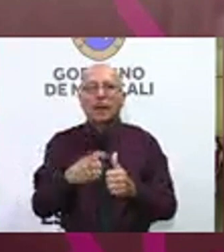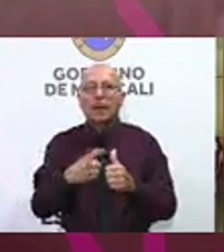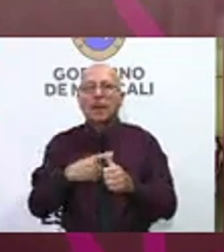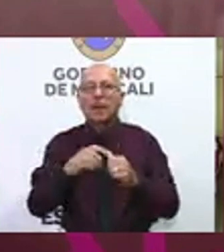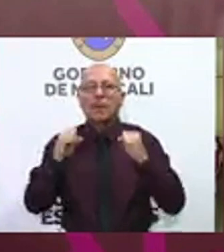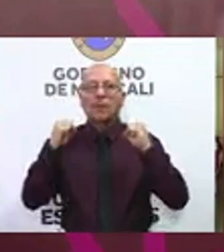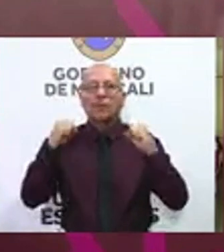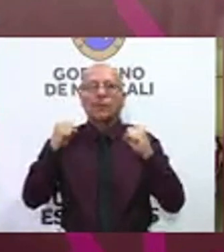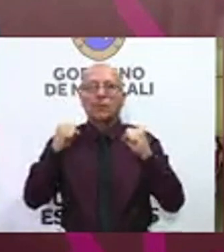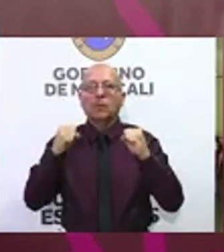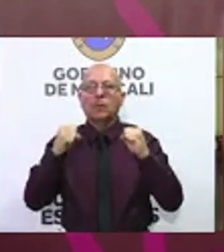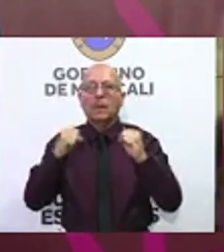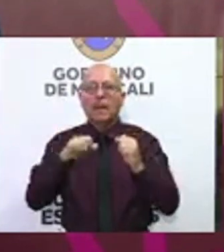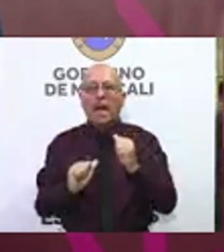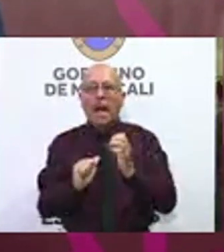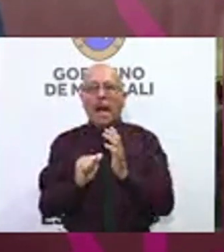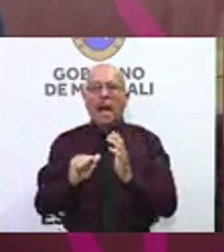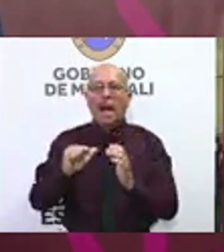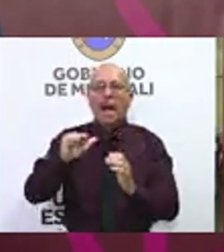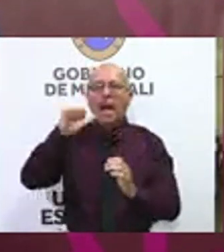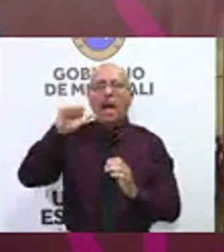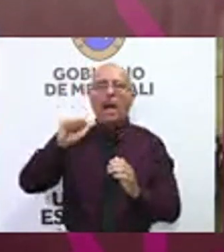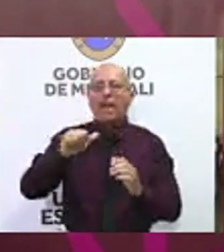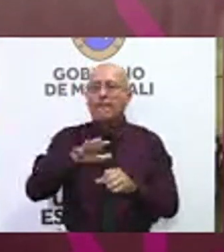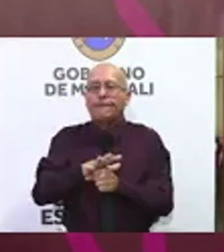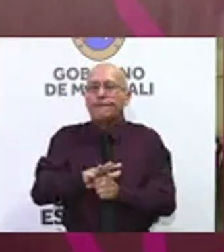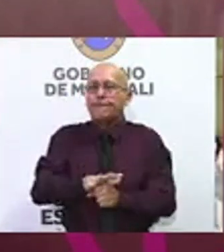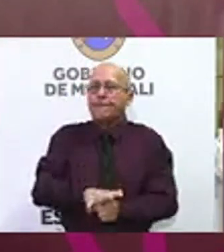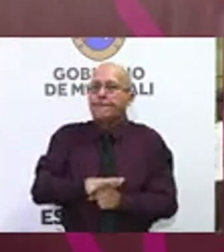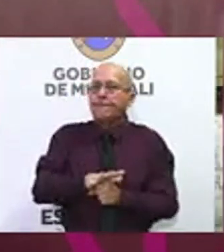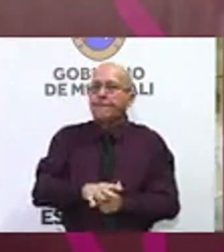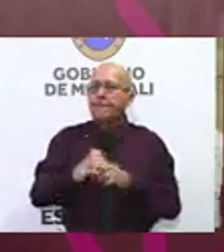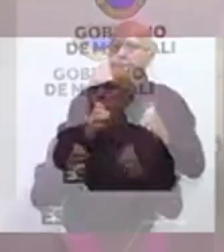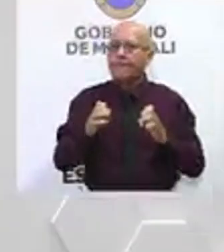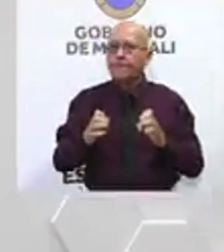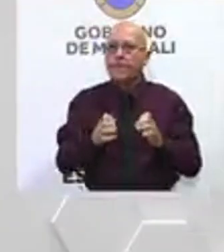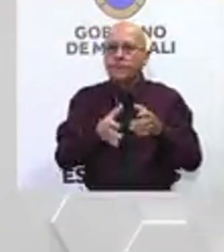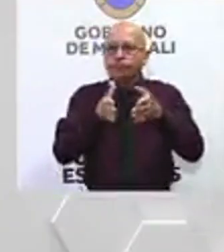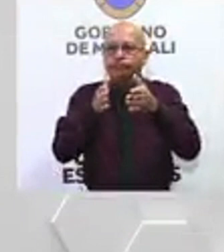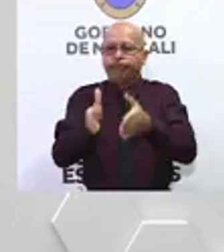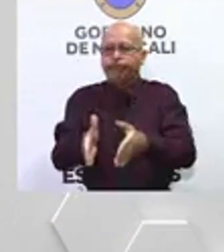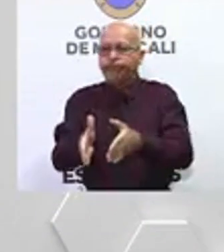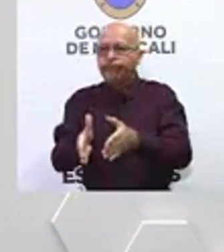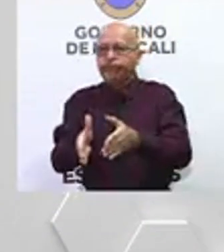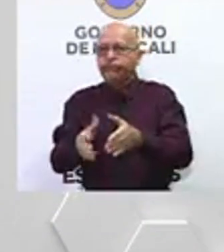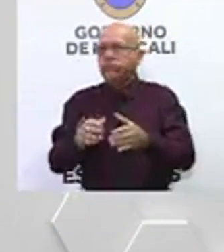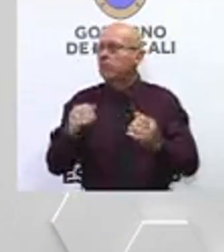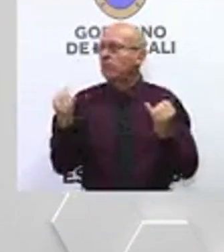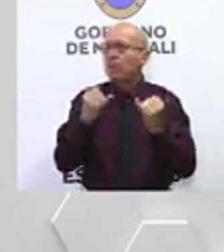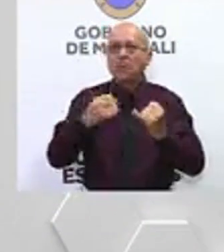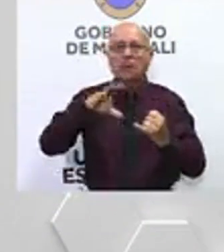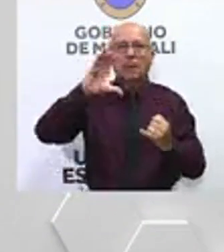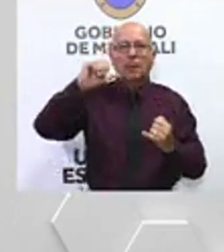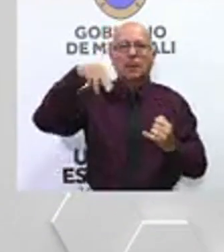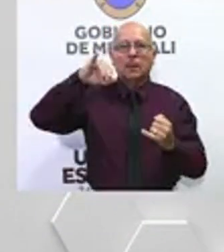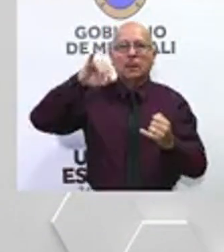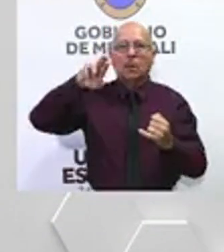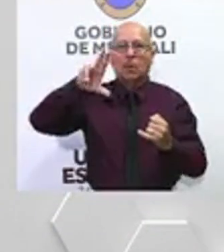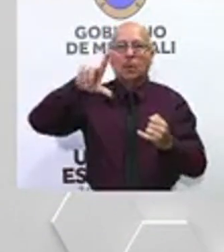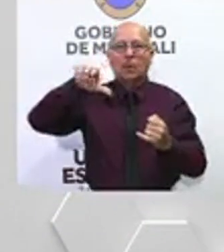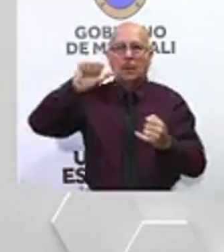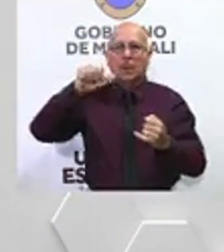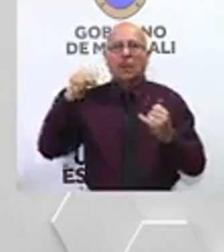fuerte sistema de alta presión, el cual está estacionado, y si le sumamos el fenómeno la canícula, que de acuerdo